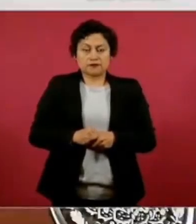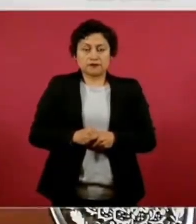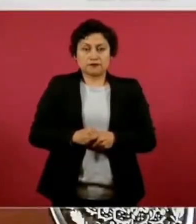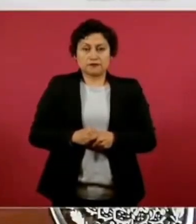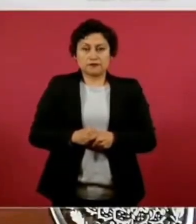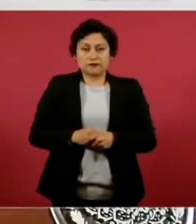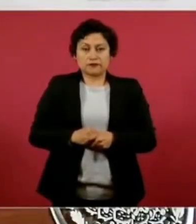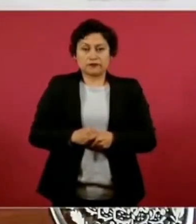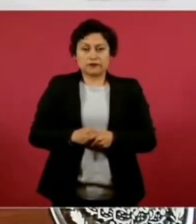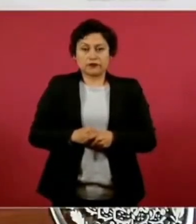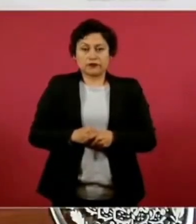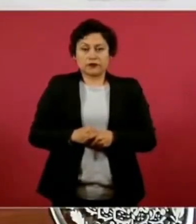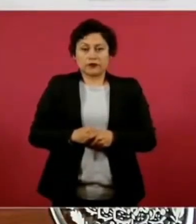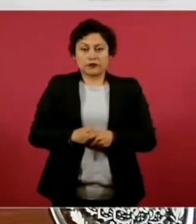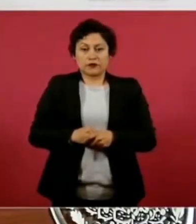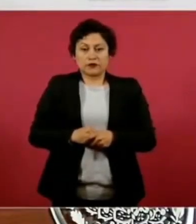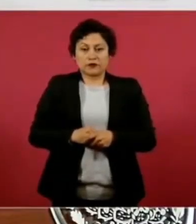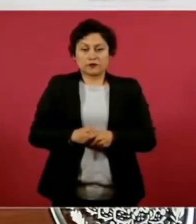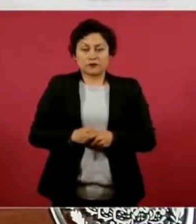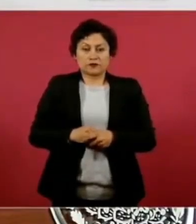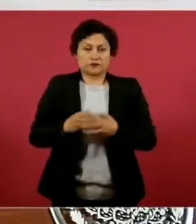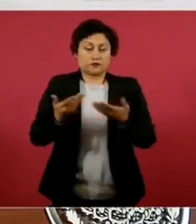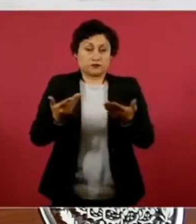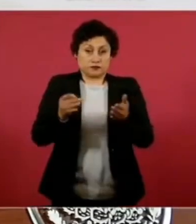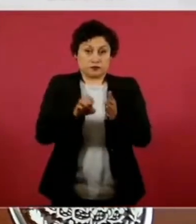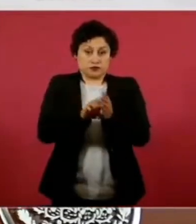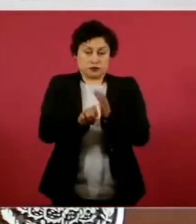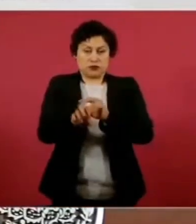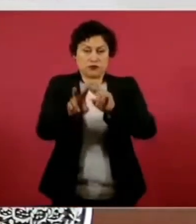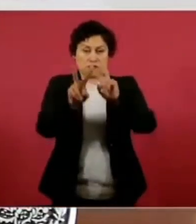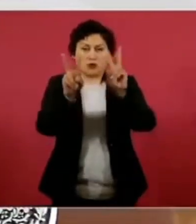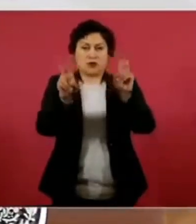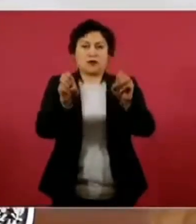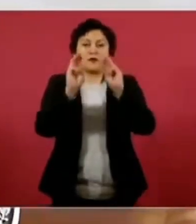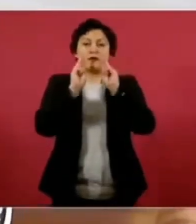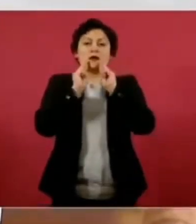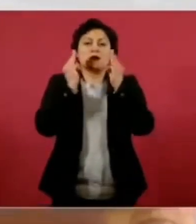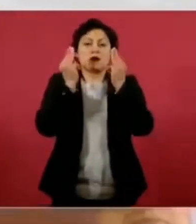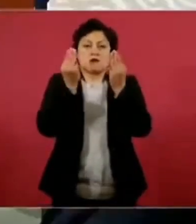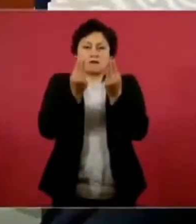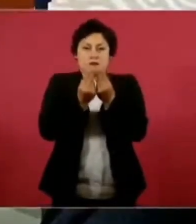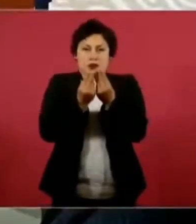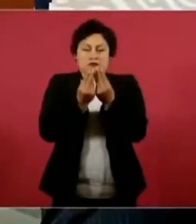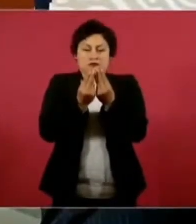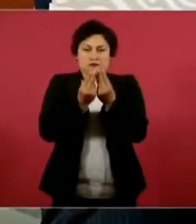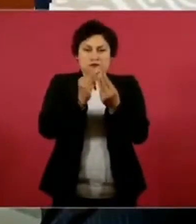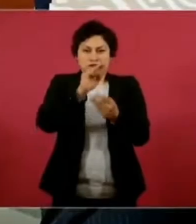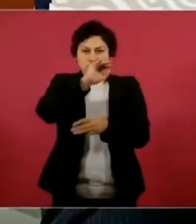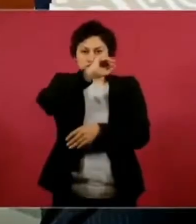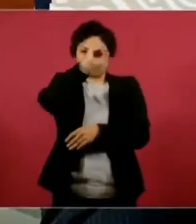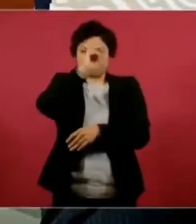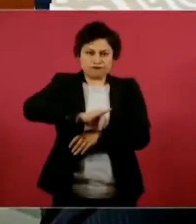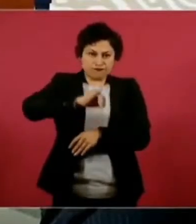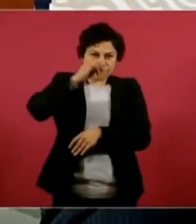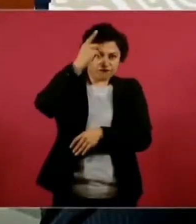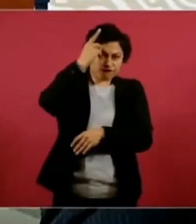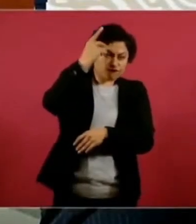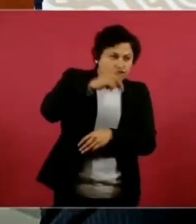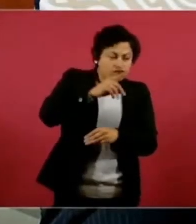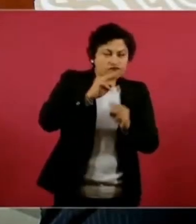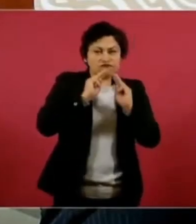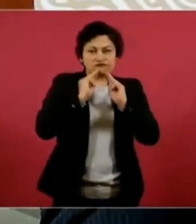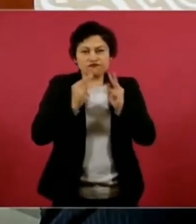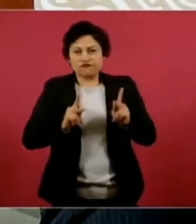la actuación de los narcotraficantes y cuándo es que